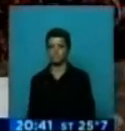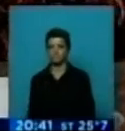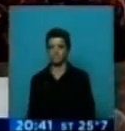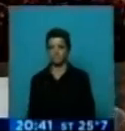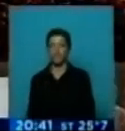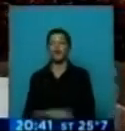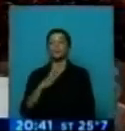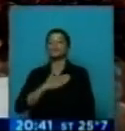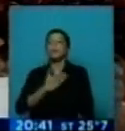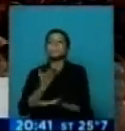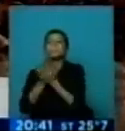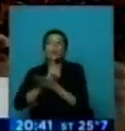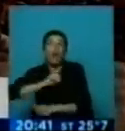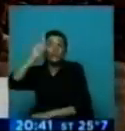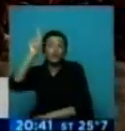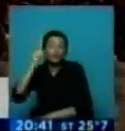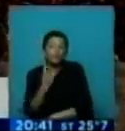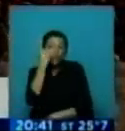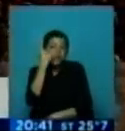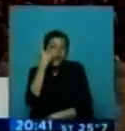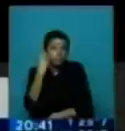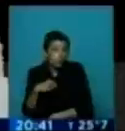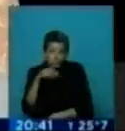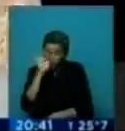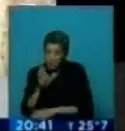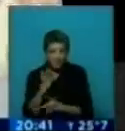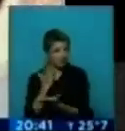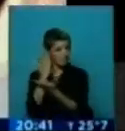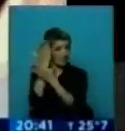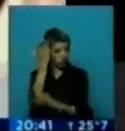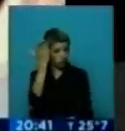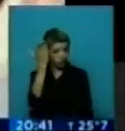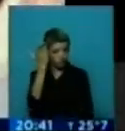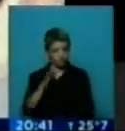Solo le pido a Dios una sola cosa,